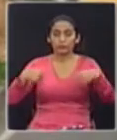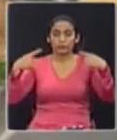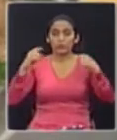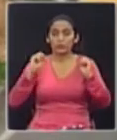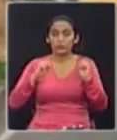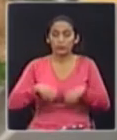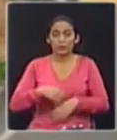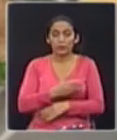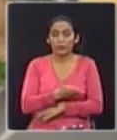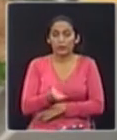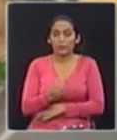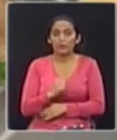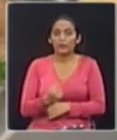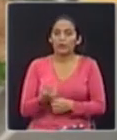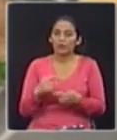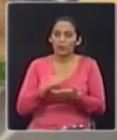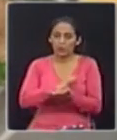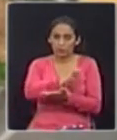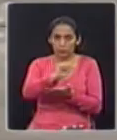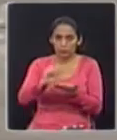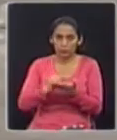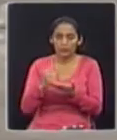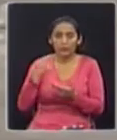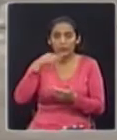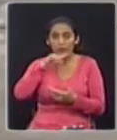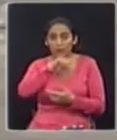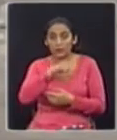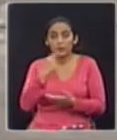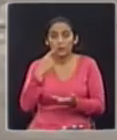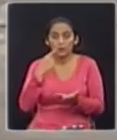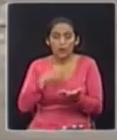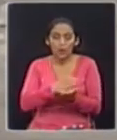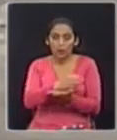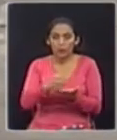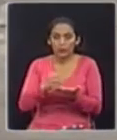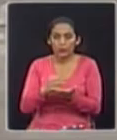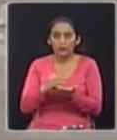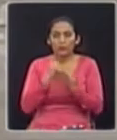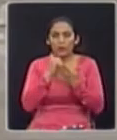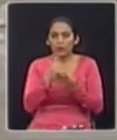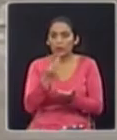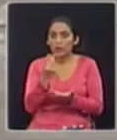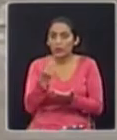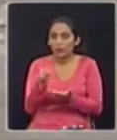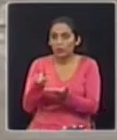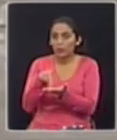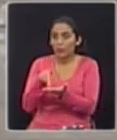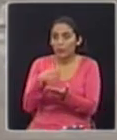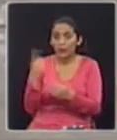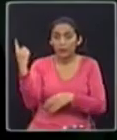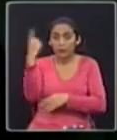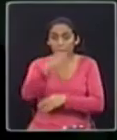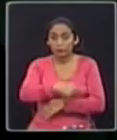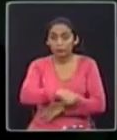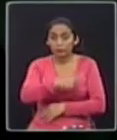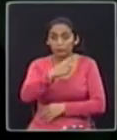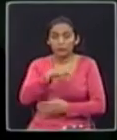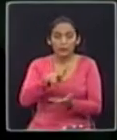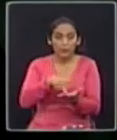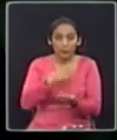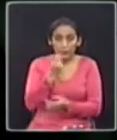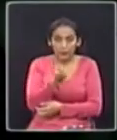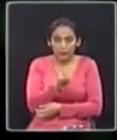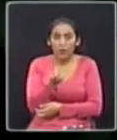en las provincias de Azuay, Cañar y El Oro, fondos que serán invertidos exclusivamente para el mantenimiento de estas carreteras. Hemos dialogado